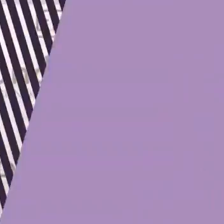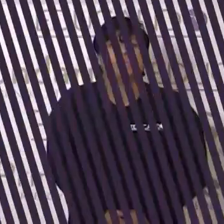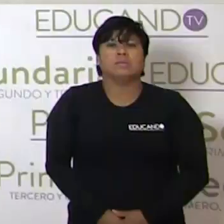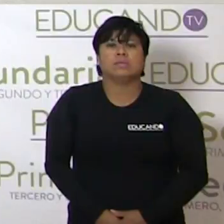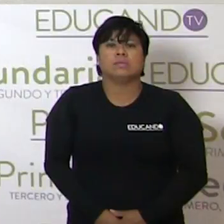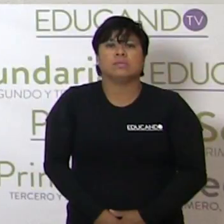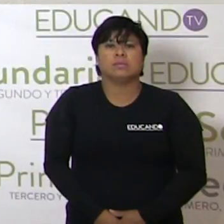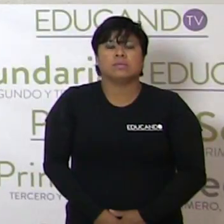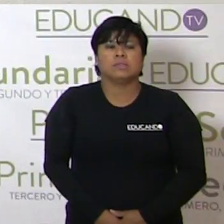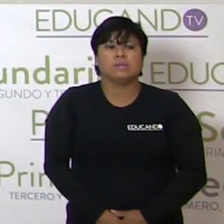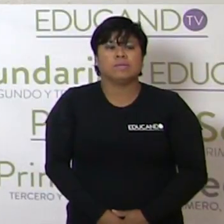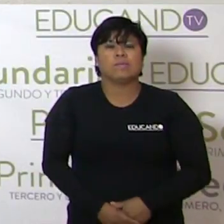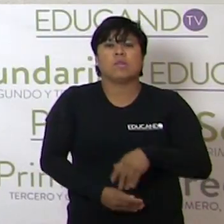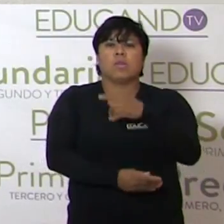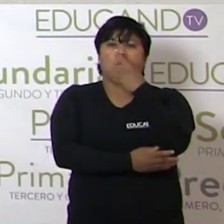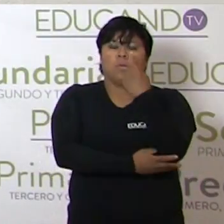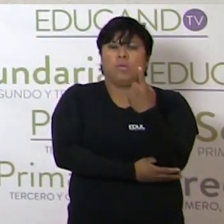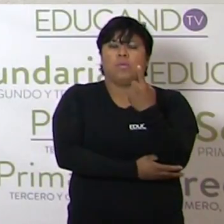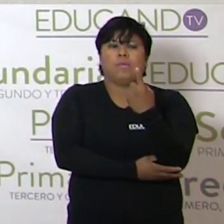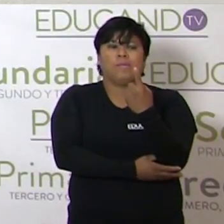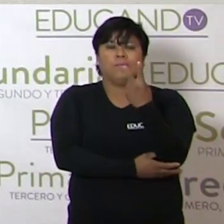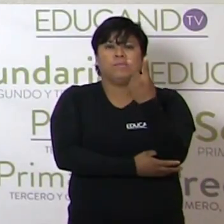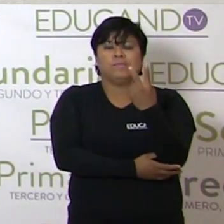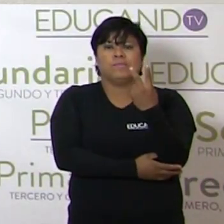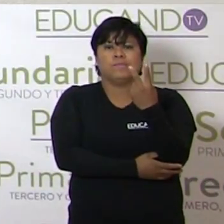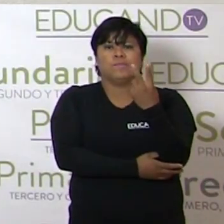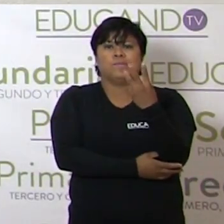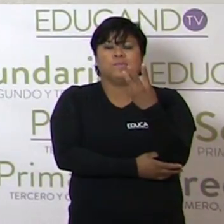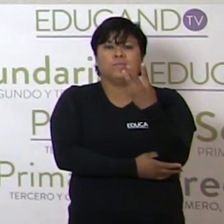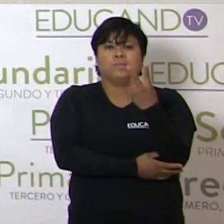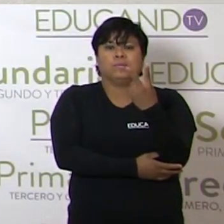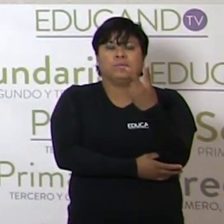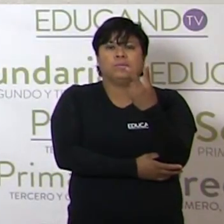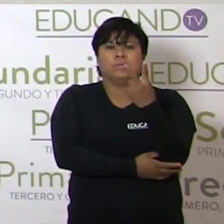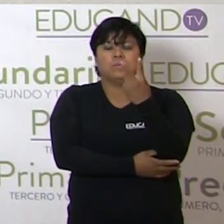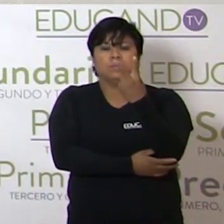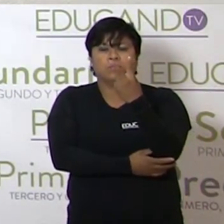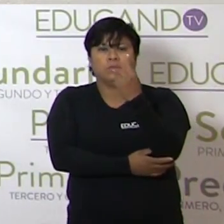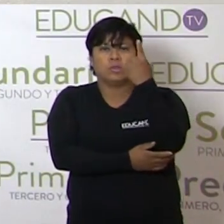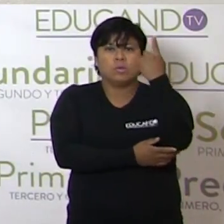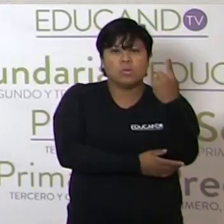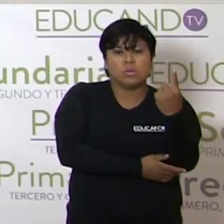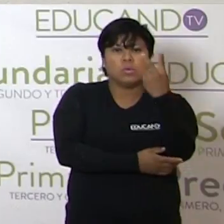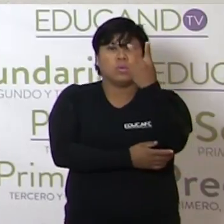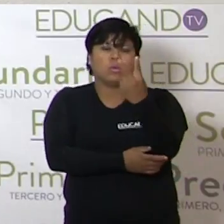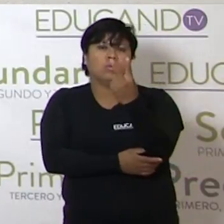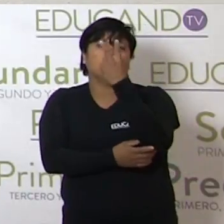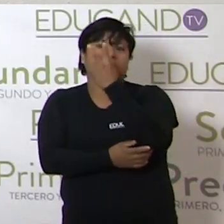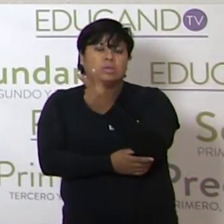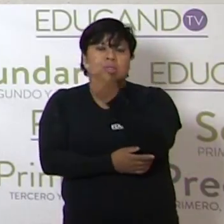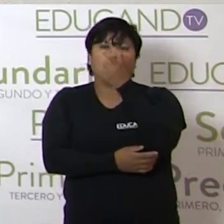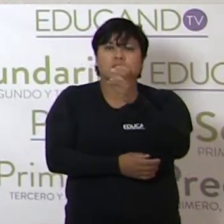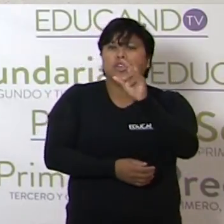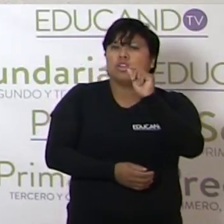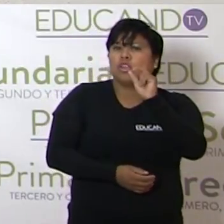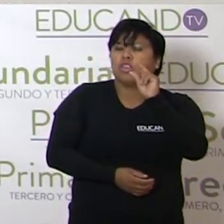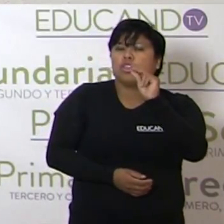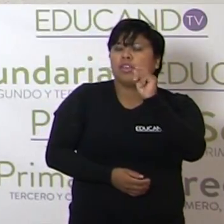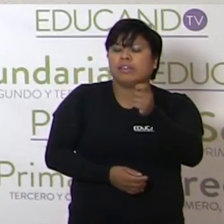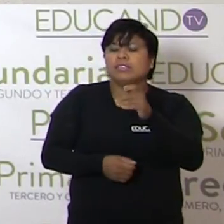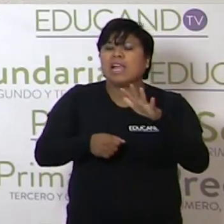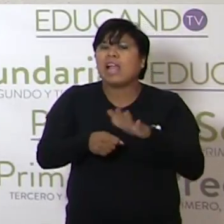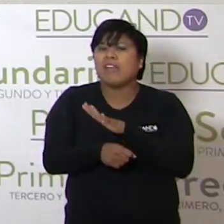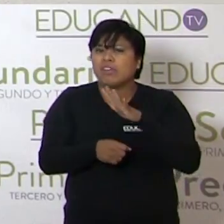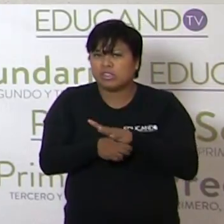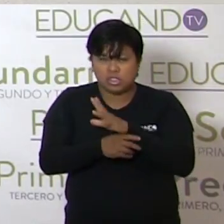Vamos a poner un 1, un 2, un 2. Esto no son calificaciones, esos son números cualquiera,